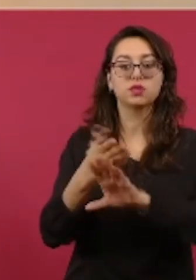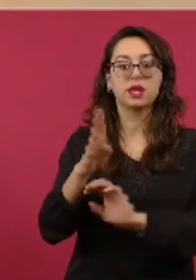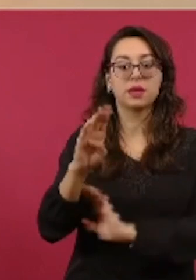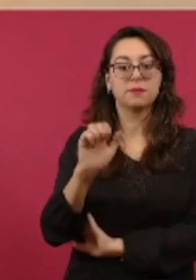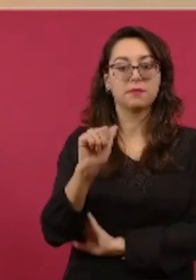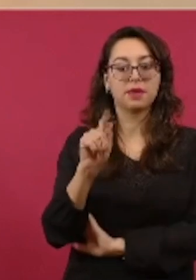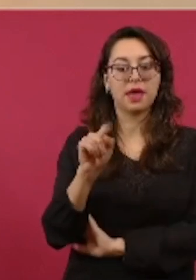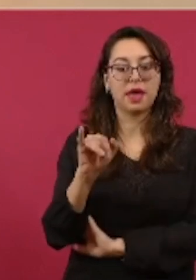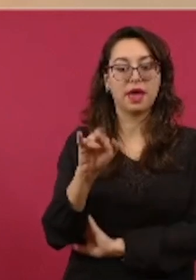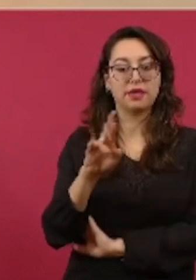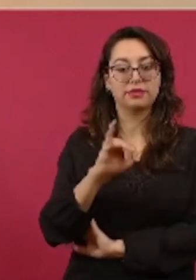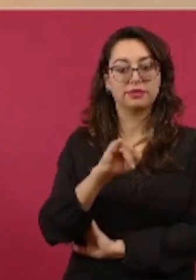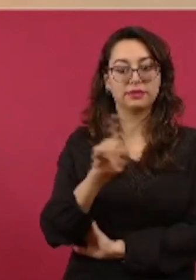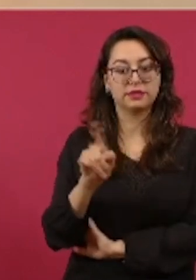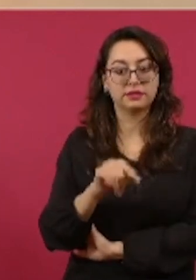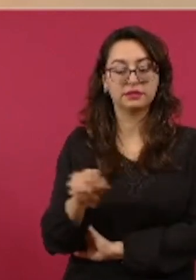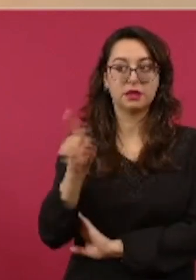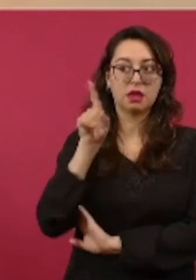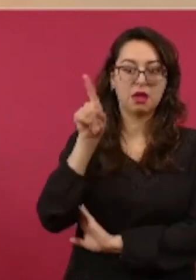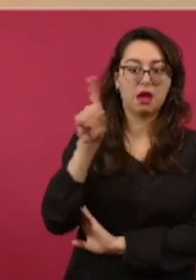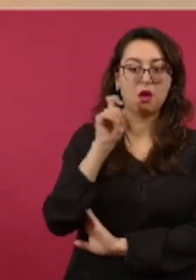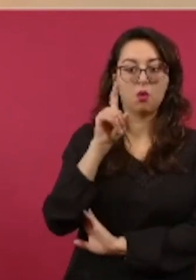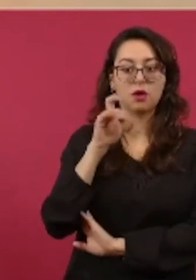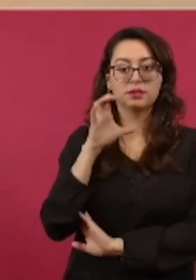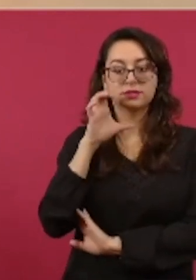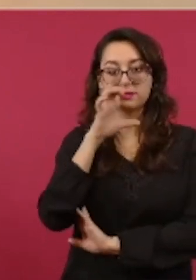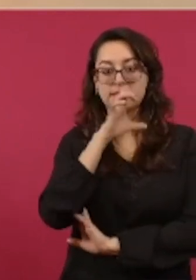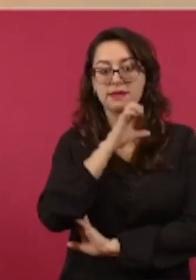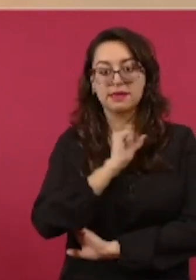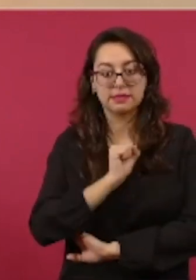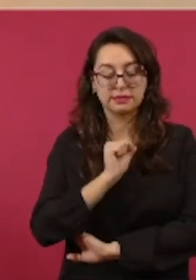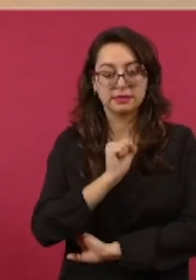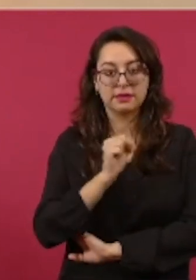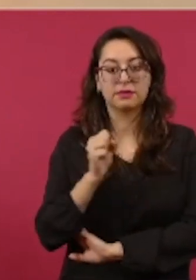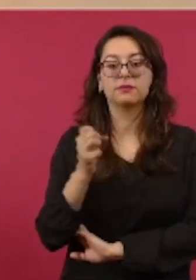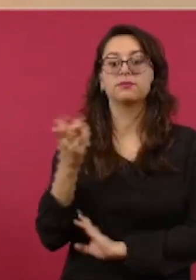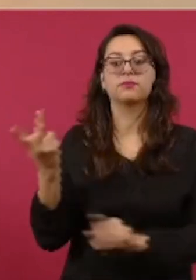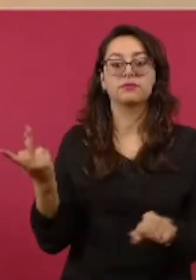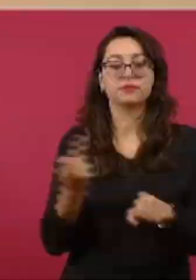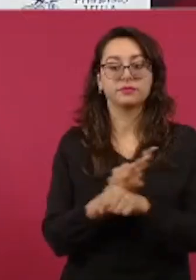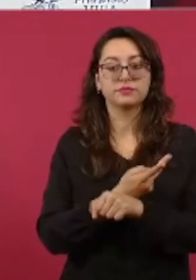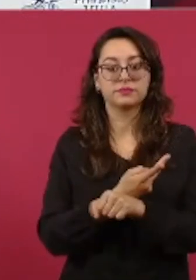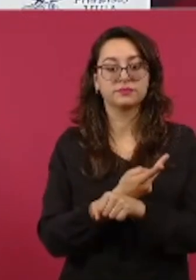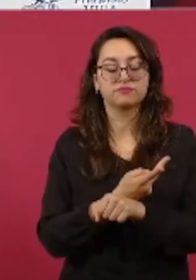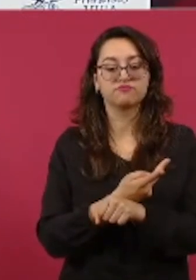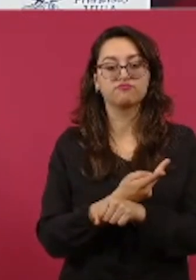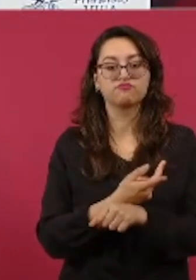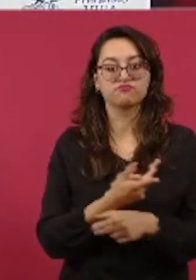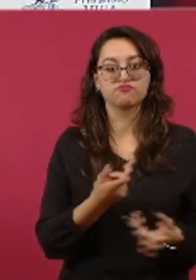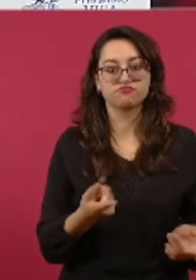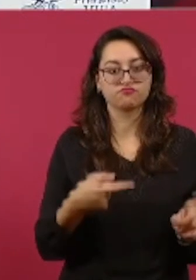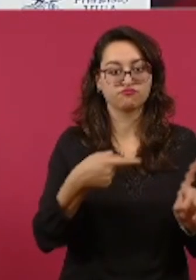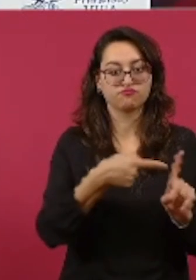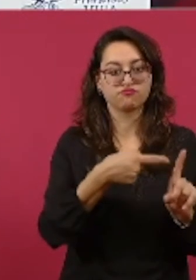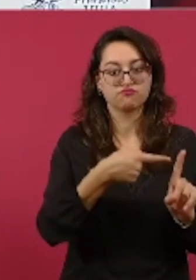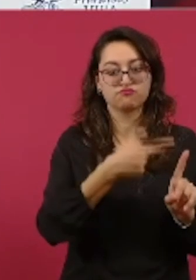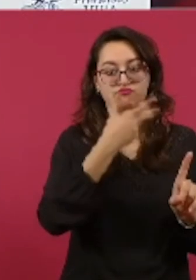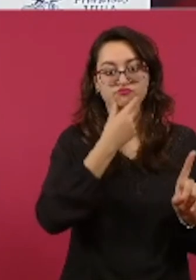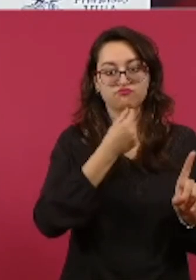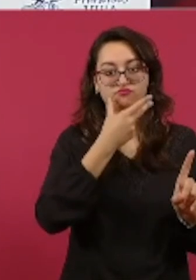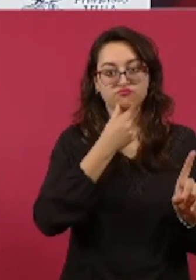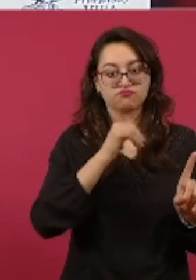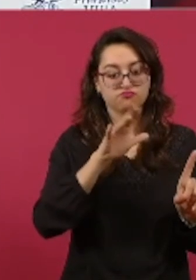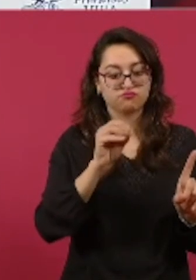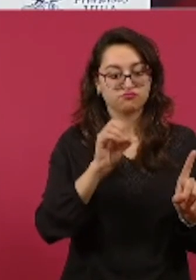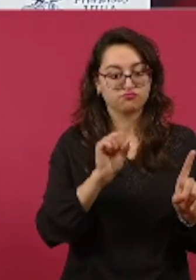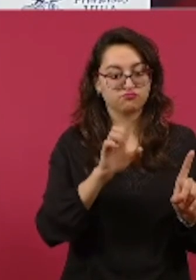Álvarez Rodríguez en el estado de Aguascalientes. Es un caso de desaparición de José Francisco N, él era